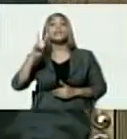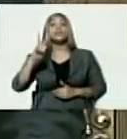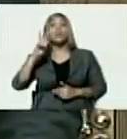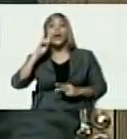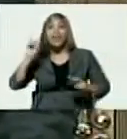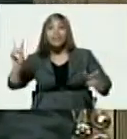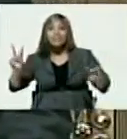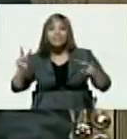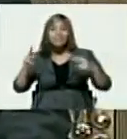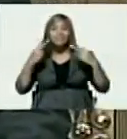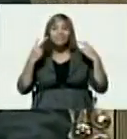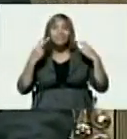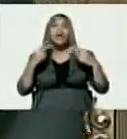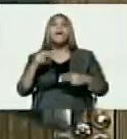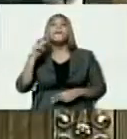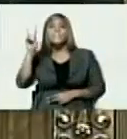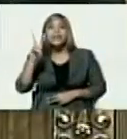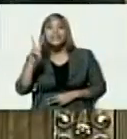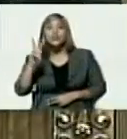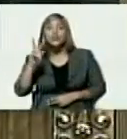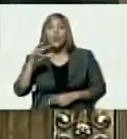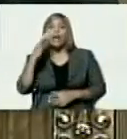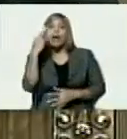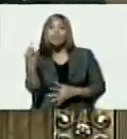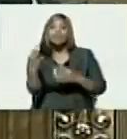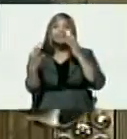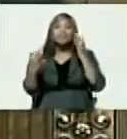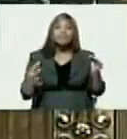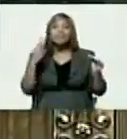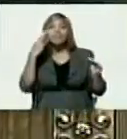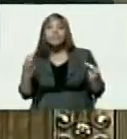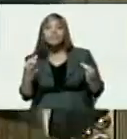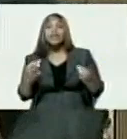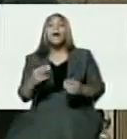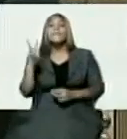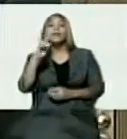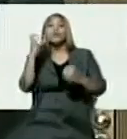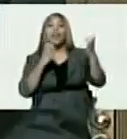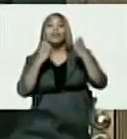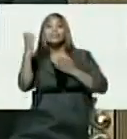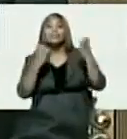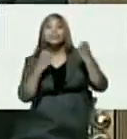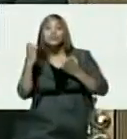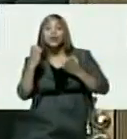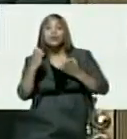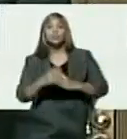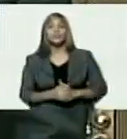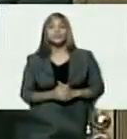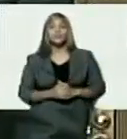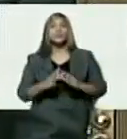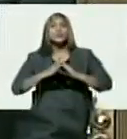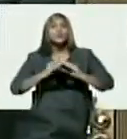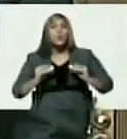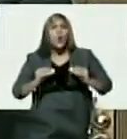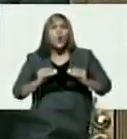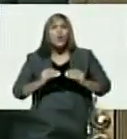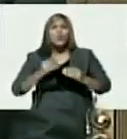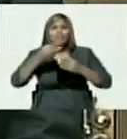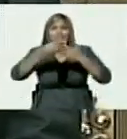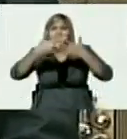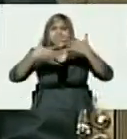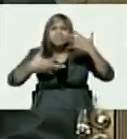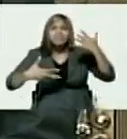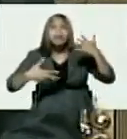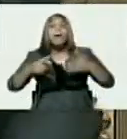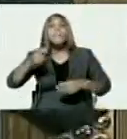nos escruta. Su pueblo, nuestro pueblo, nos analiza en detalle y